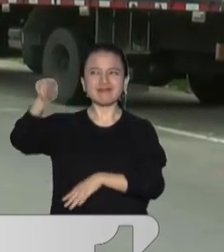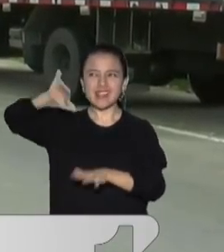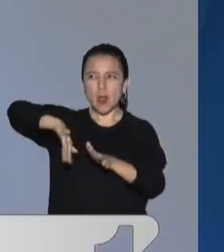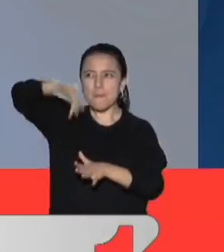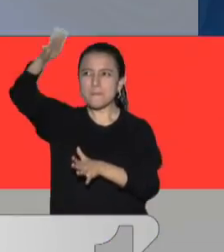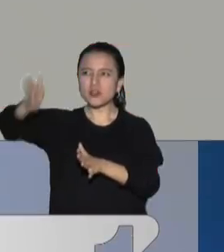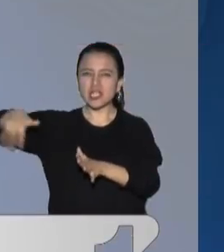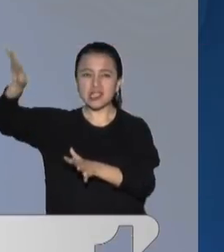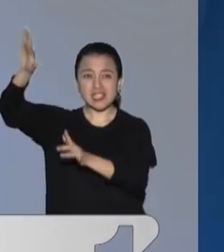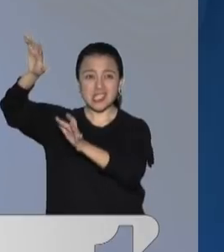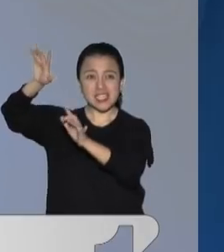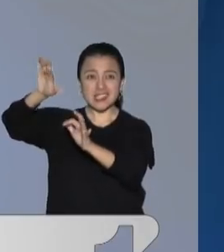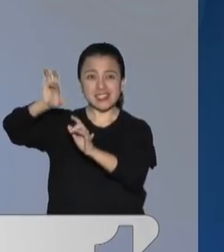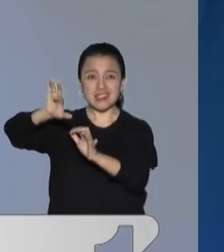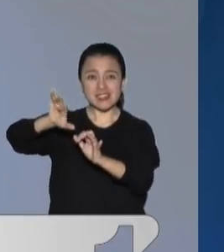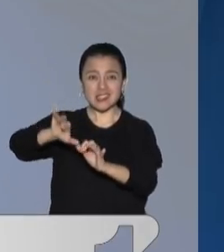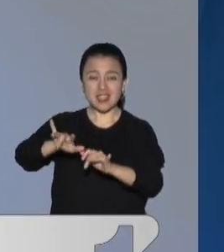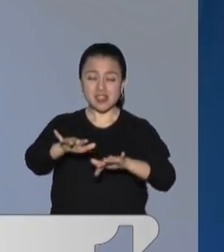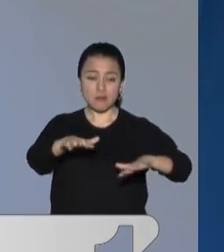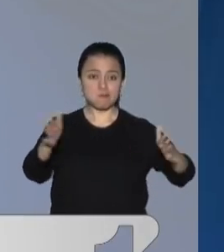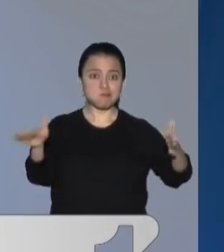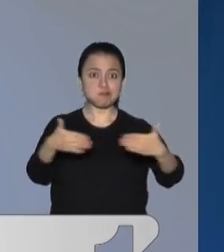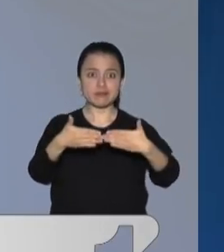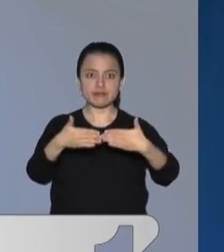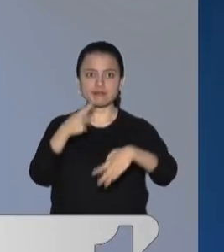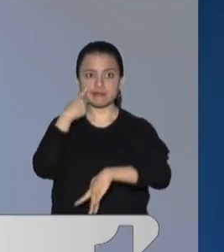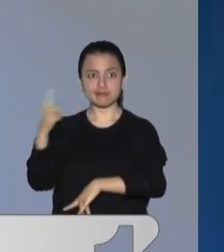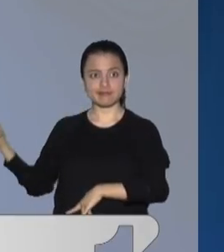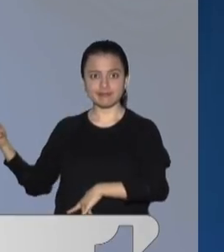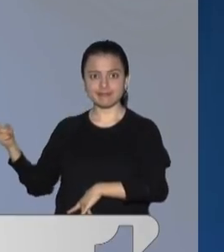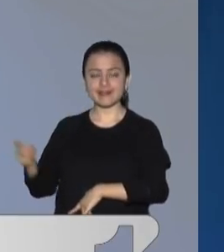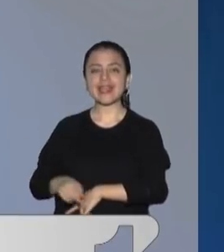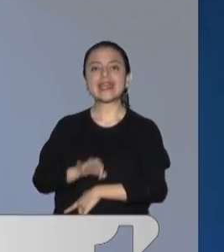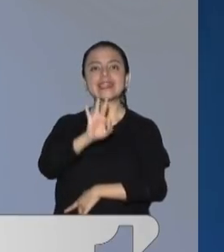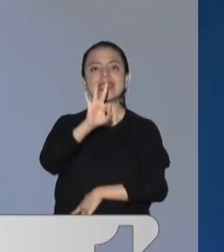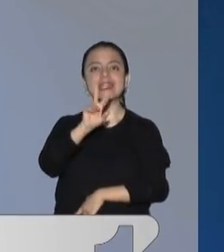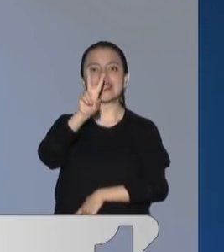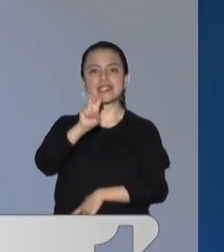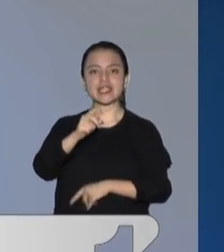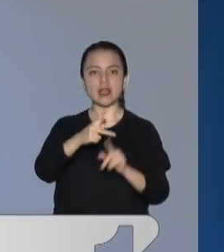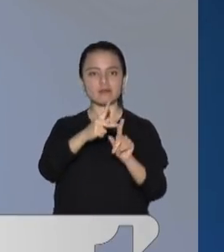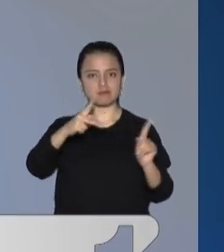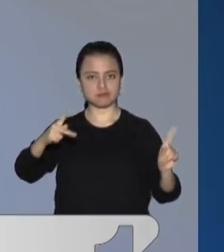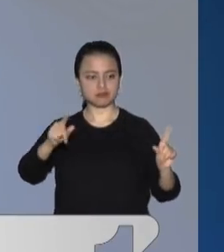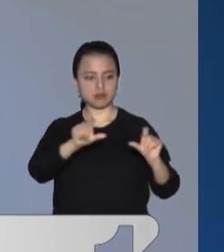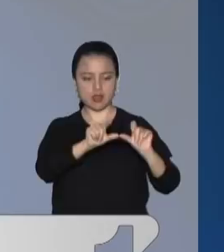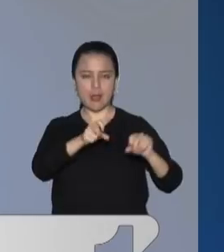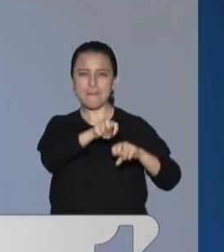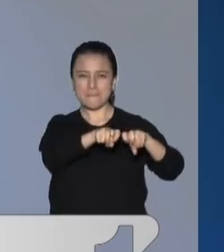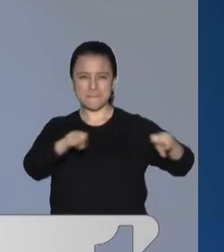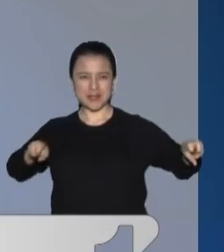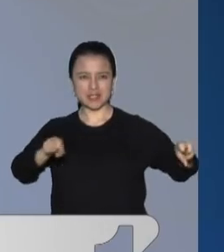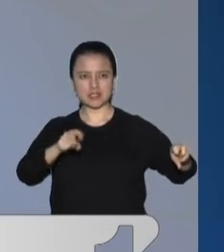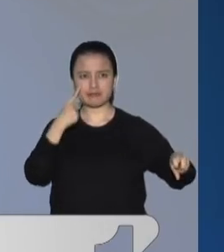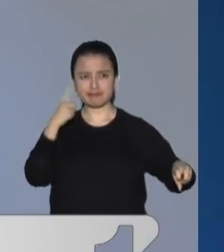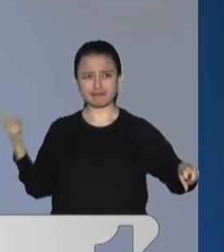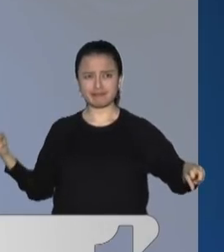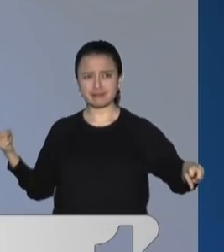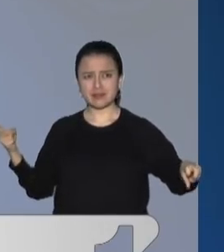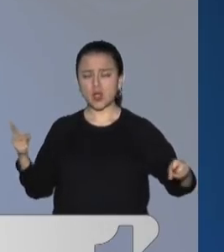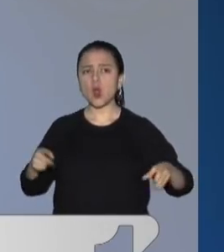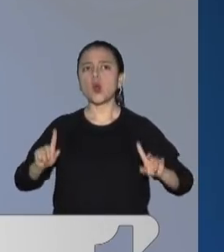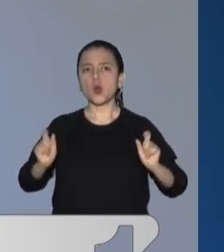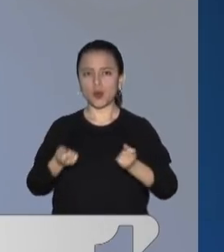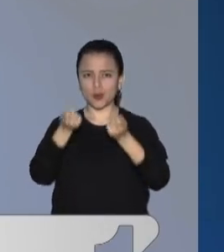Línea. Esto ocurrió en el kilómetro 37, en ese tramo, y que desde luego dejó un vehículo atrapado sin mayores consecuencias. Sus